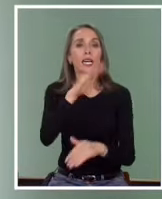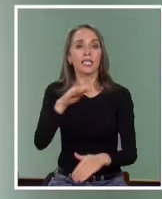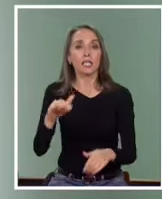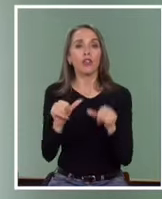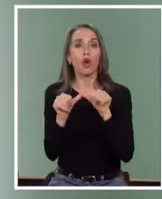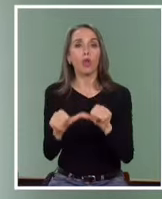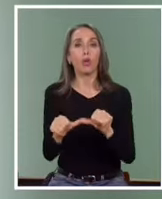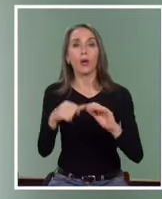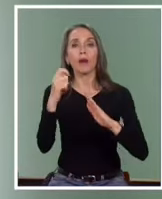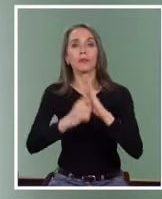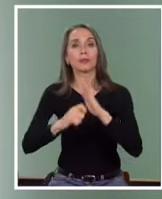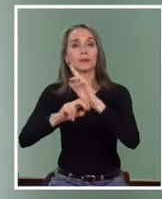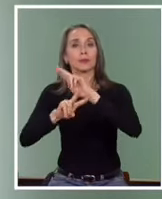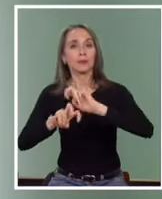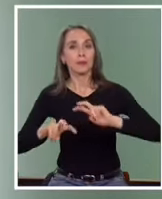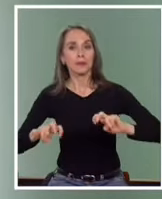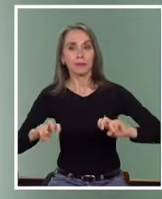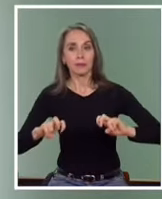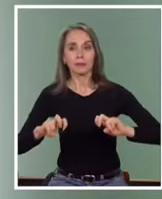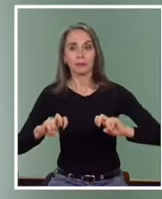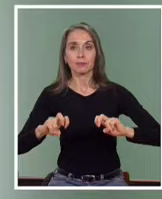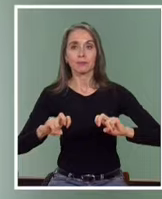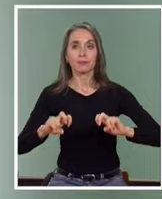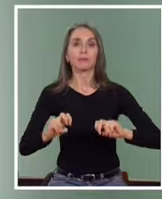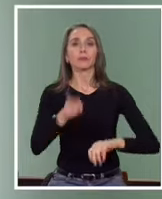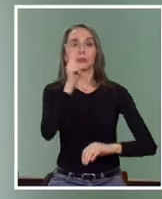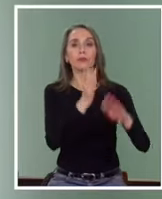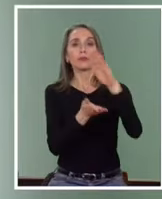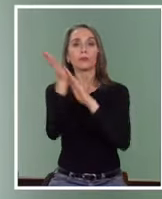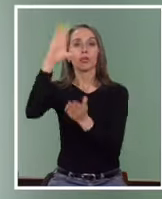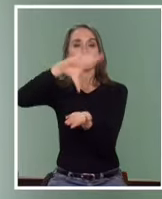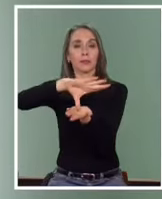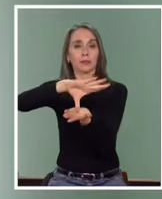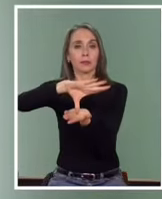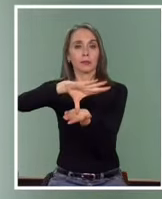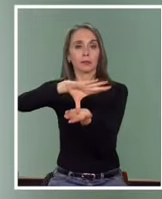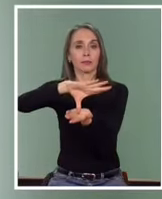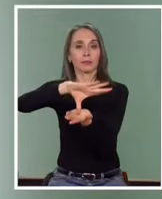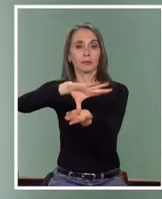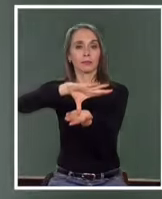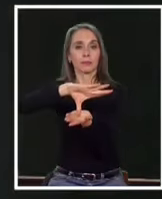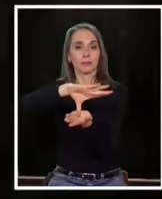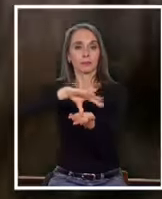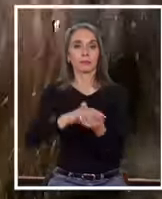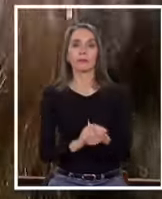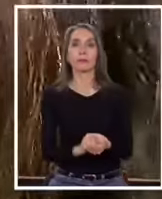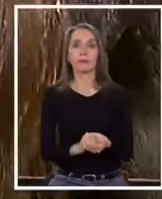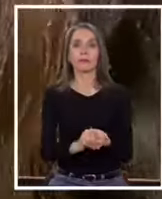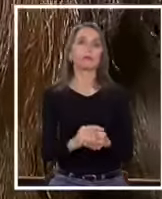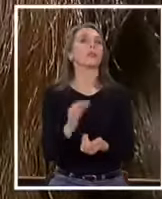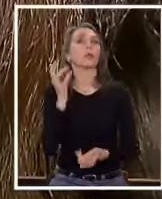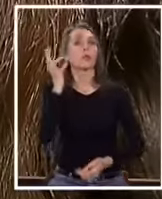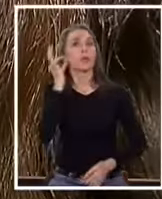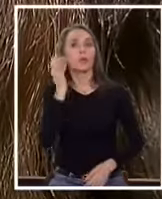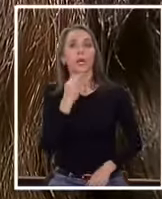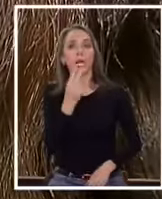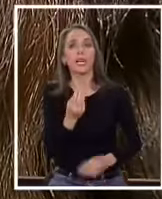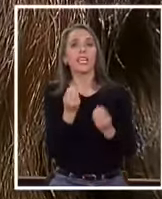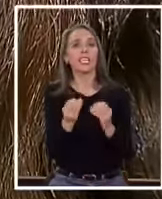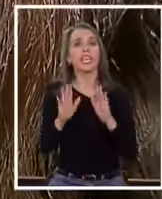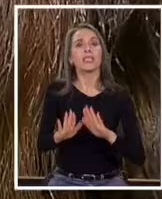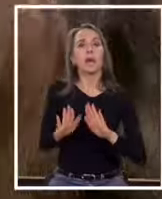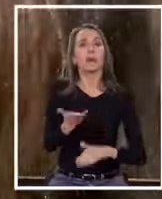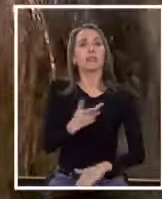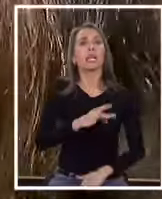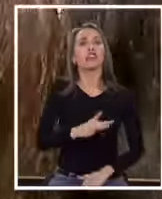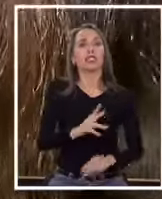dure la investigación y asimismo arraigo nacional. Esto es prohibición de salir del país. ¿Qué se espera aquí en Chile para